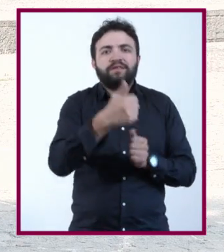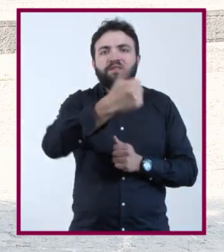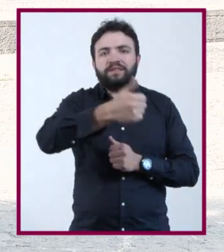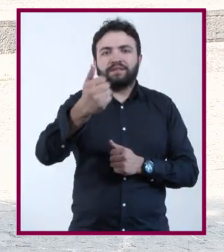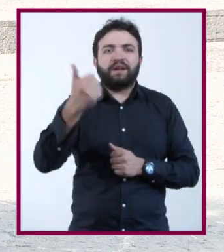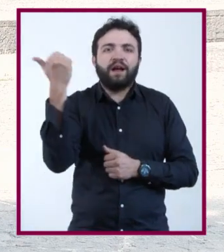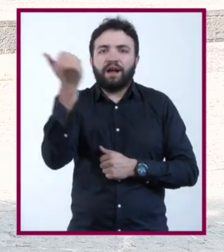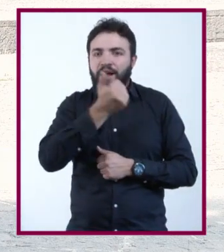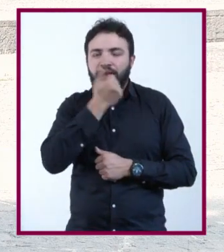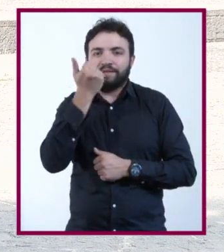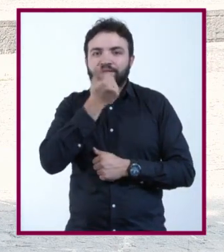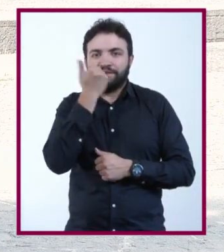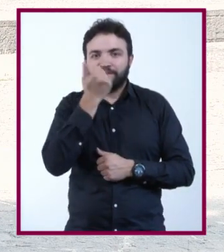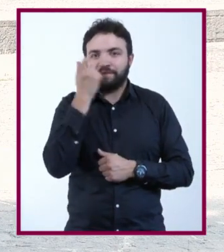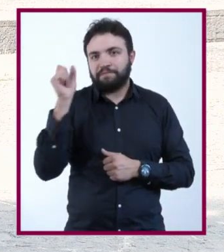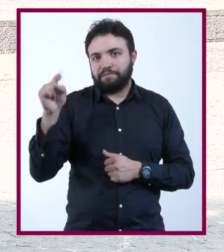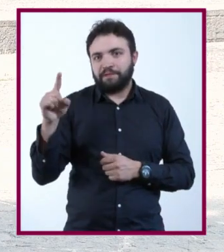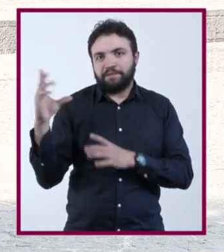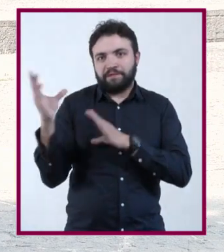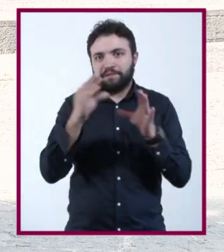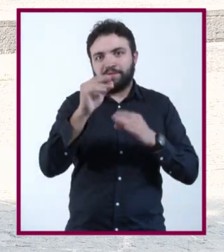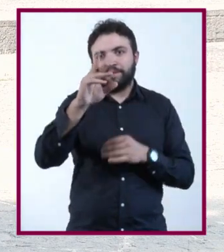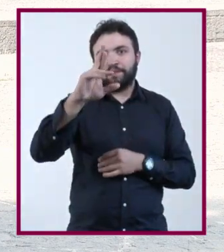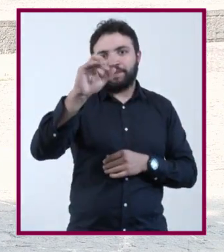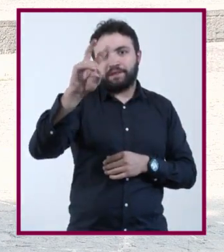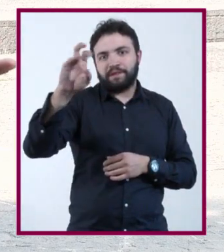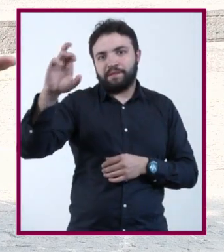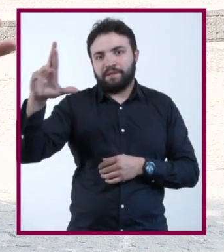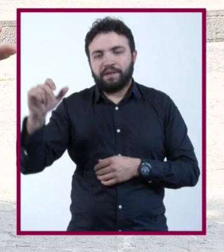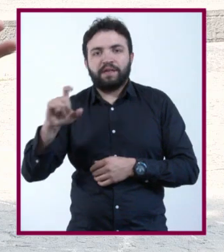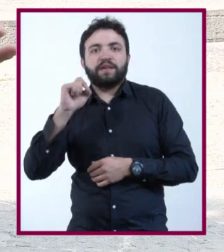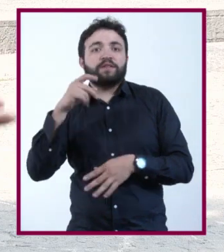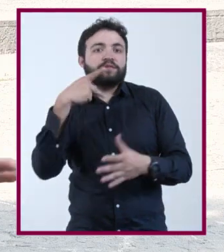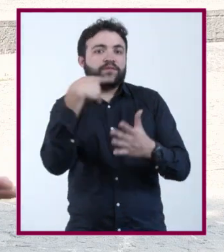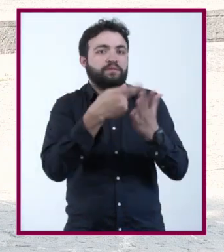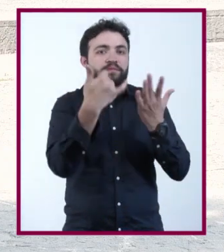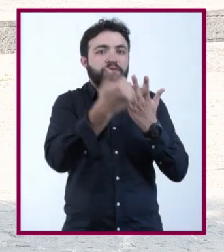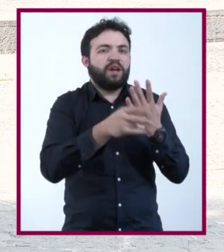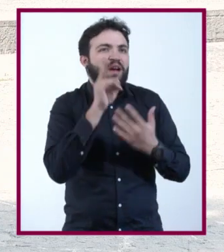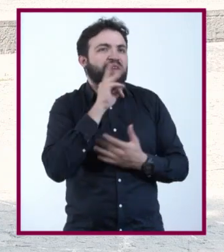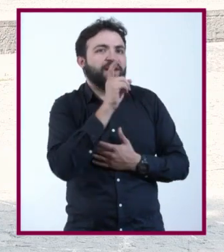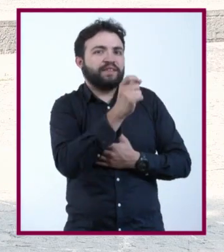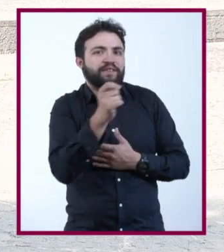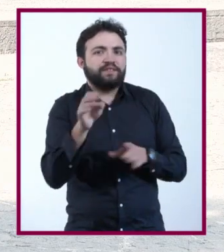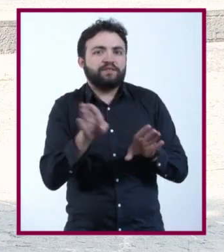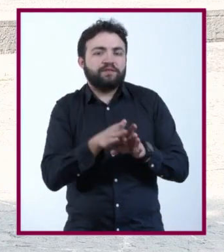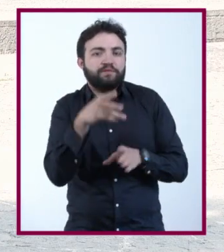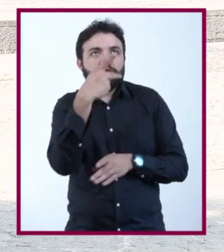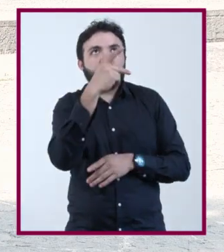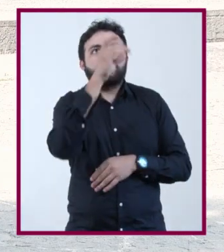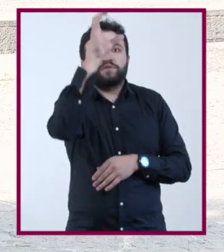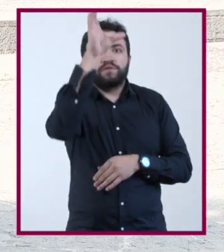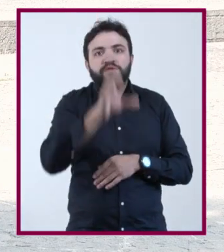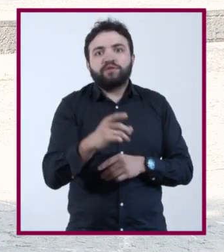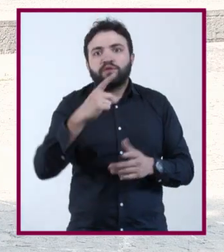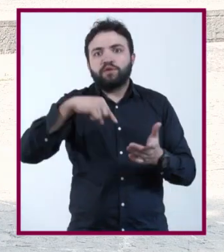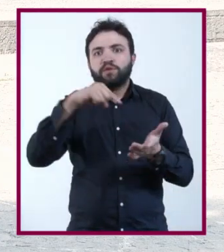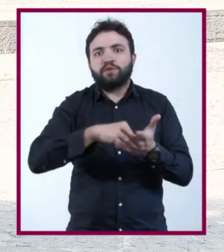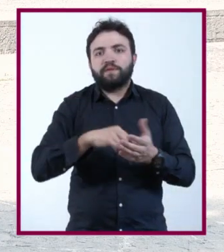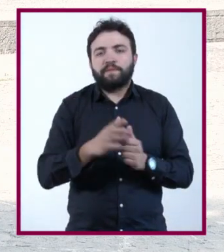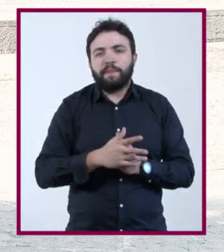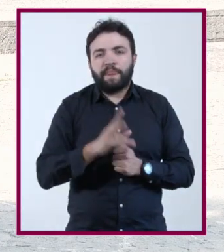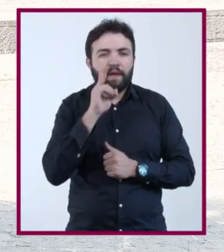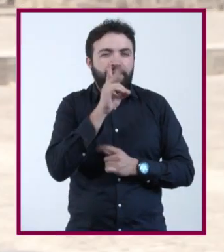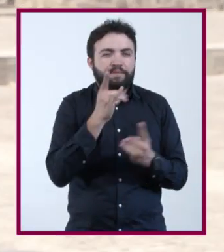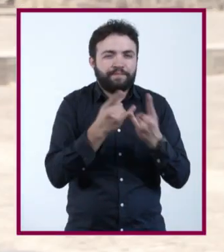de exposiciones del Museo Anahuacalli y quien nos platicará la historia detrás de este gran proyecto, así como la vocación actual del recinto. Esto es De